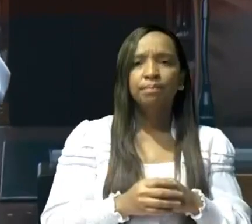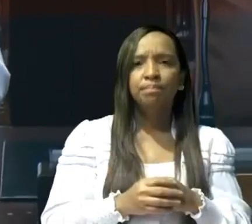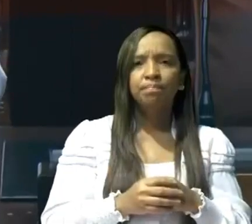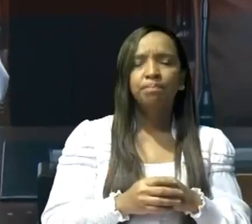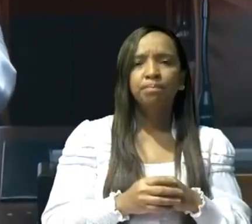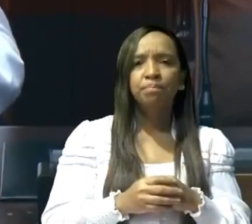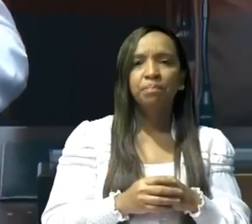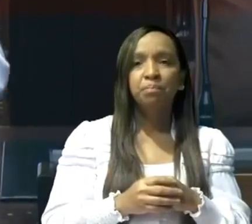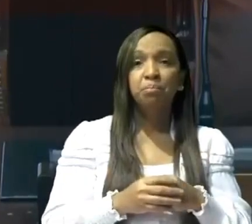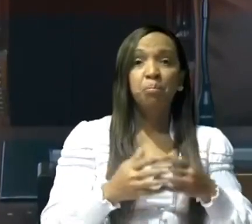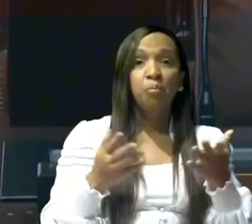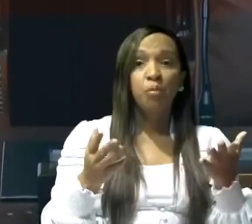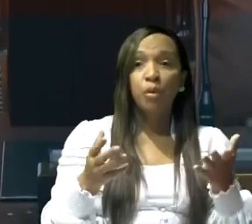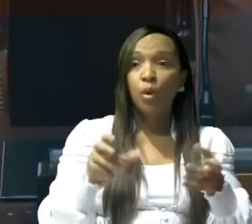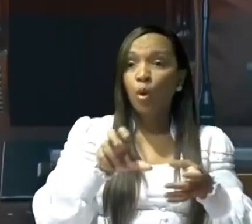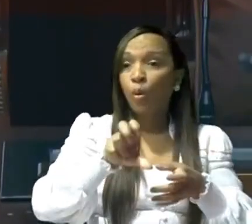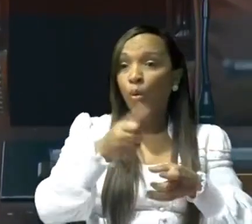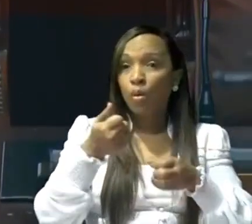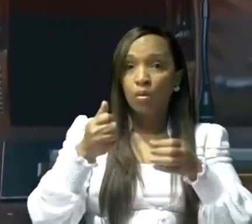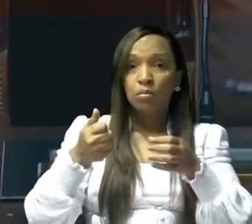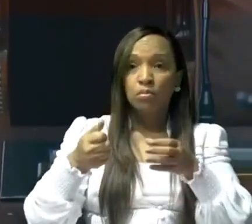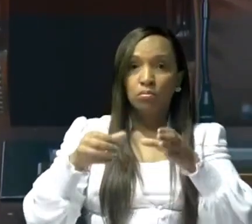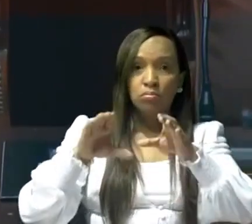como no hay más propuestas,